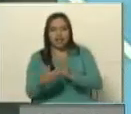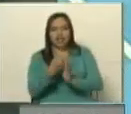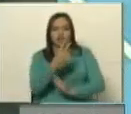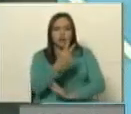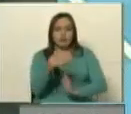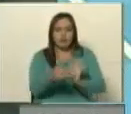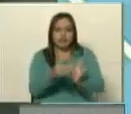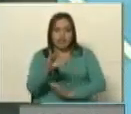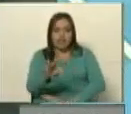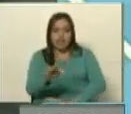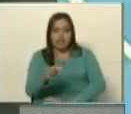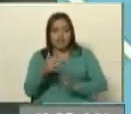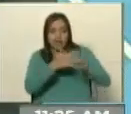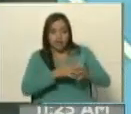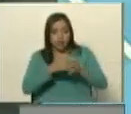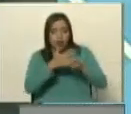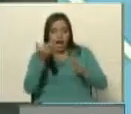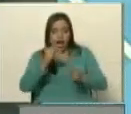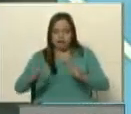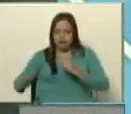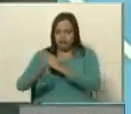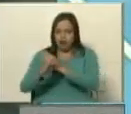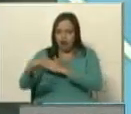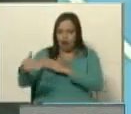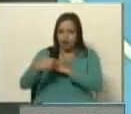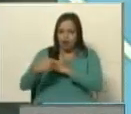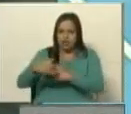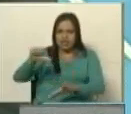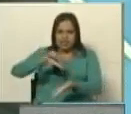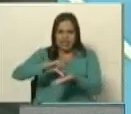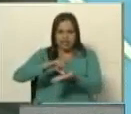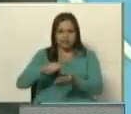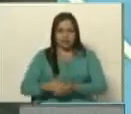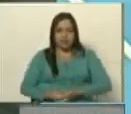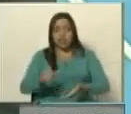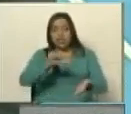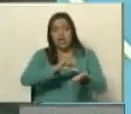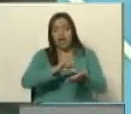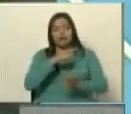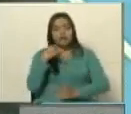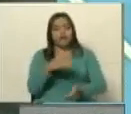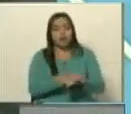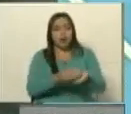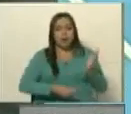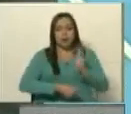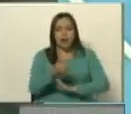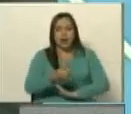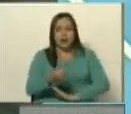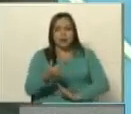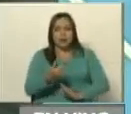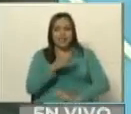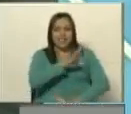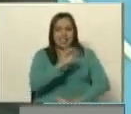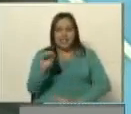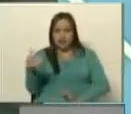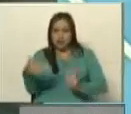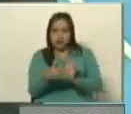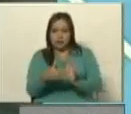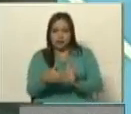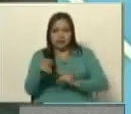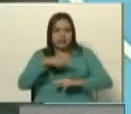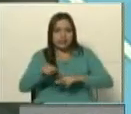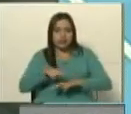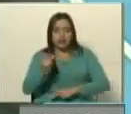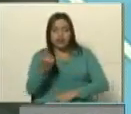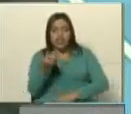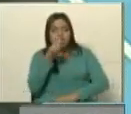unilaterales sobre Irak. Y en el pueblo de Irak murieron más de 500,000 de niños por la